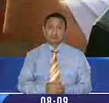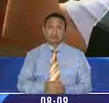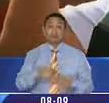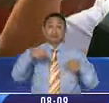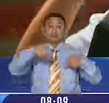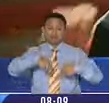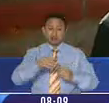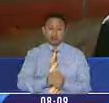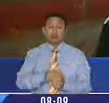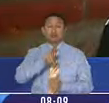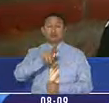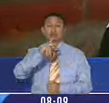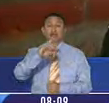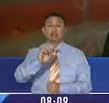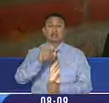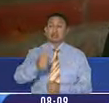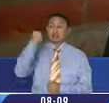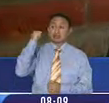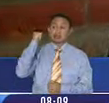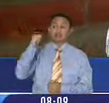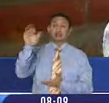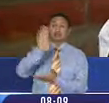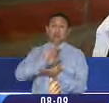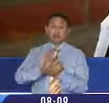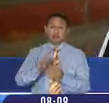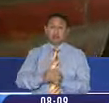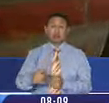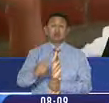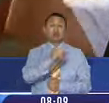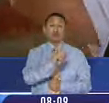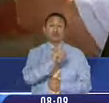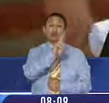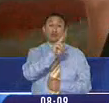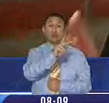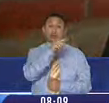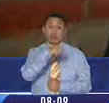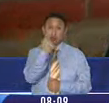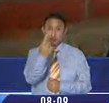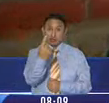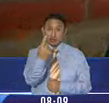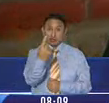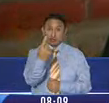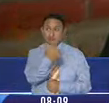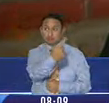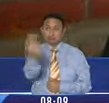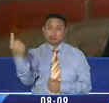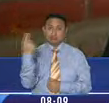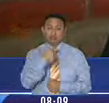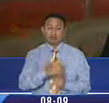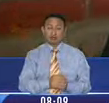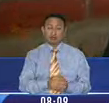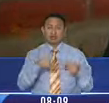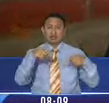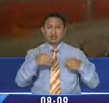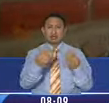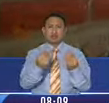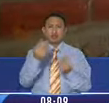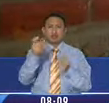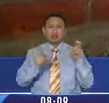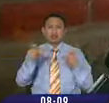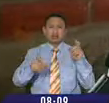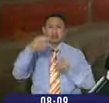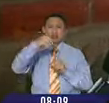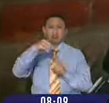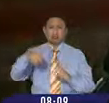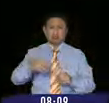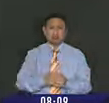está suspendida la UPC de Rumicucho, imagínense, solo tiene la del cartódromo para más de 600 habitantes que vemos aquí. Eso